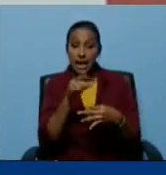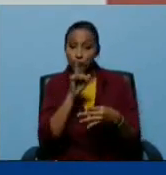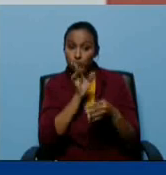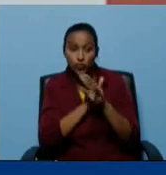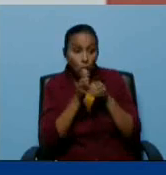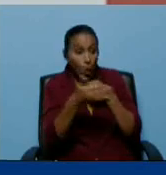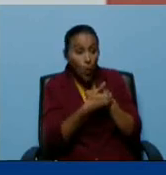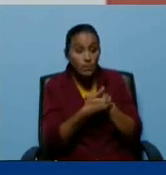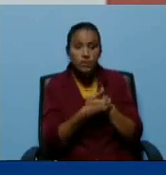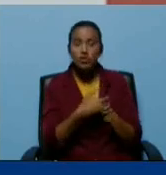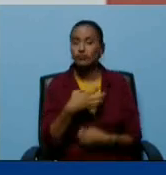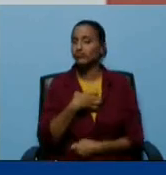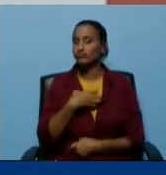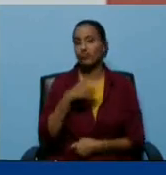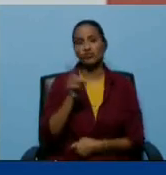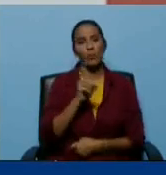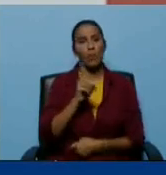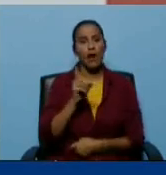imponerle al país